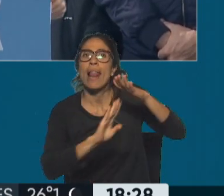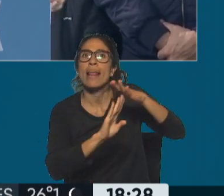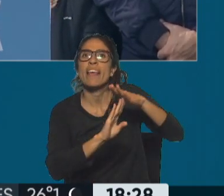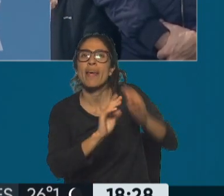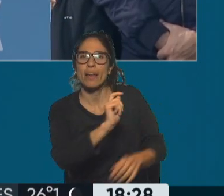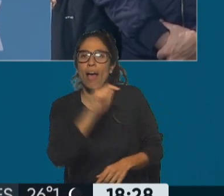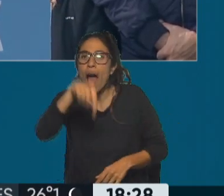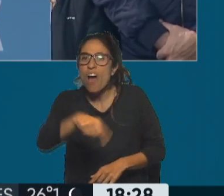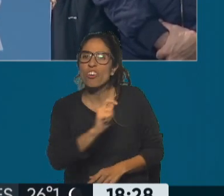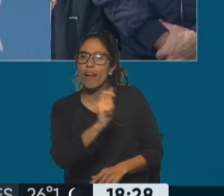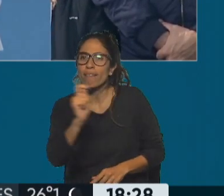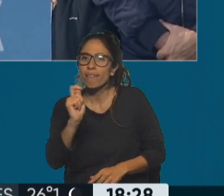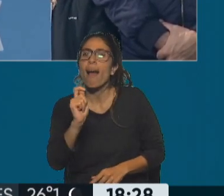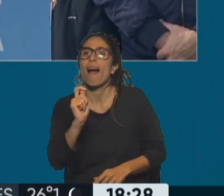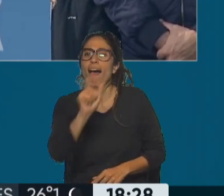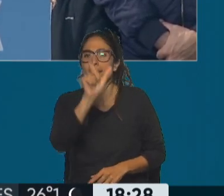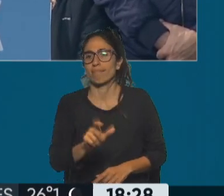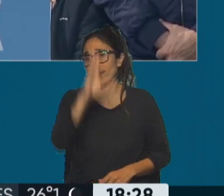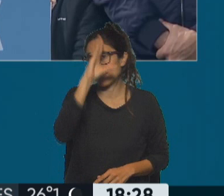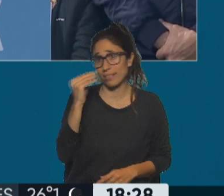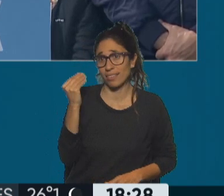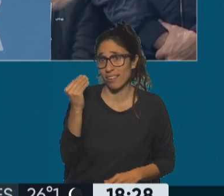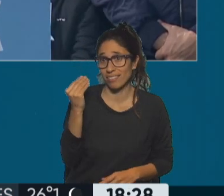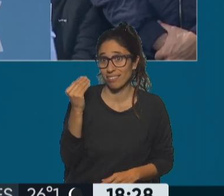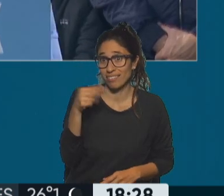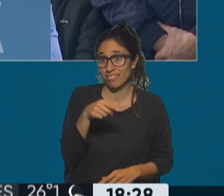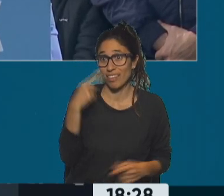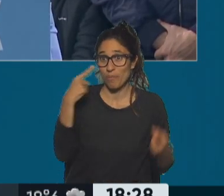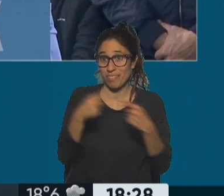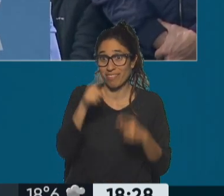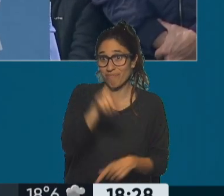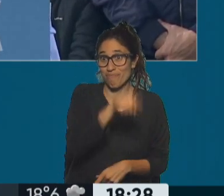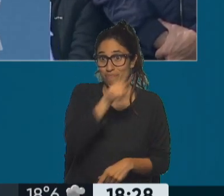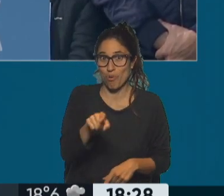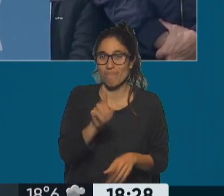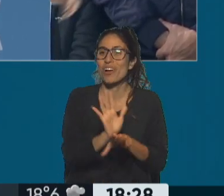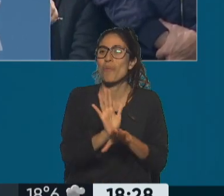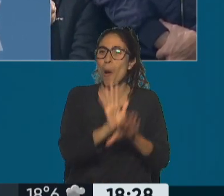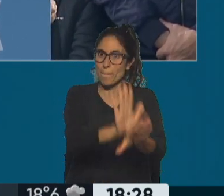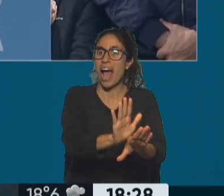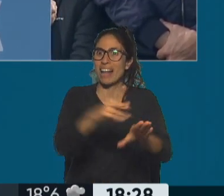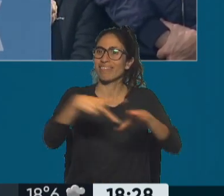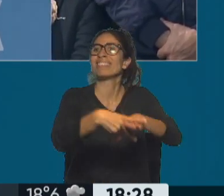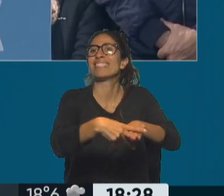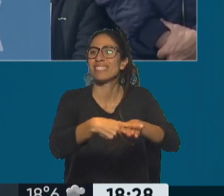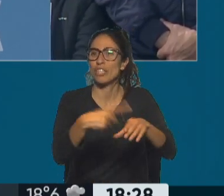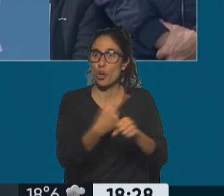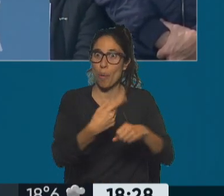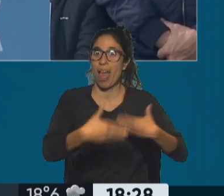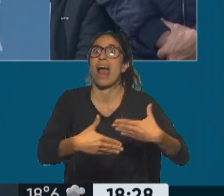ver si pueden parar. Yo creo que no pueden parar al pueblo. Yo creo que lo que dice Cristina, que no va a ser